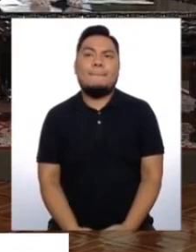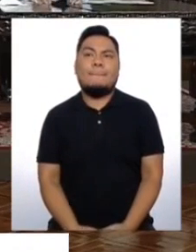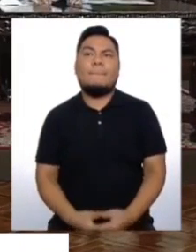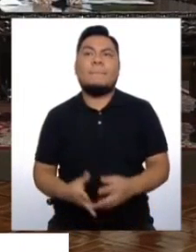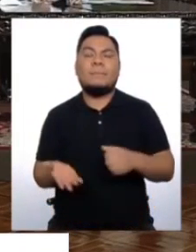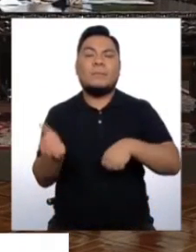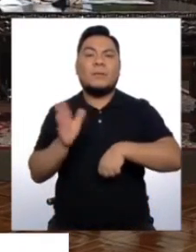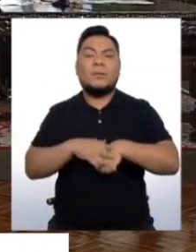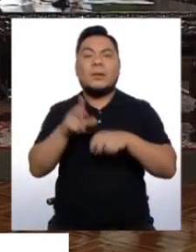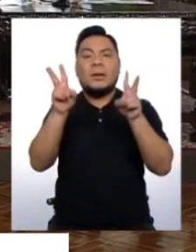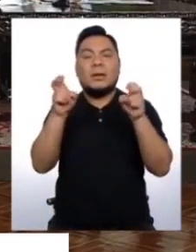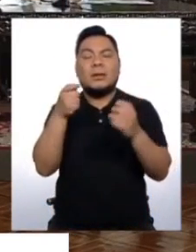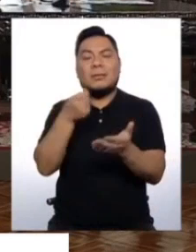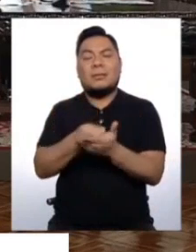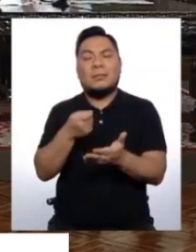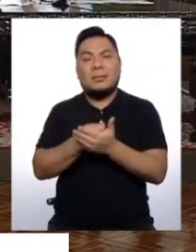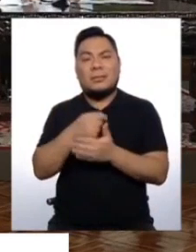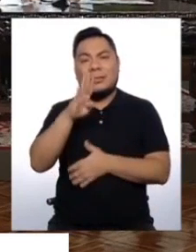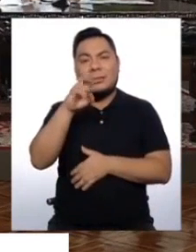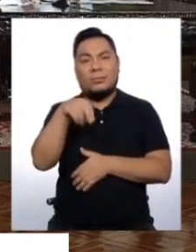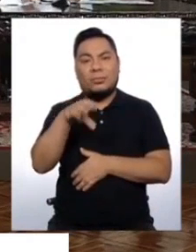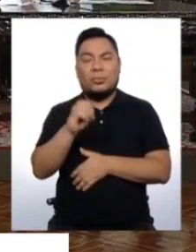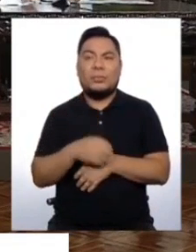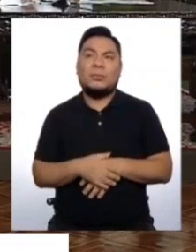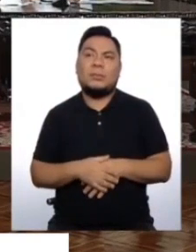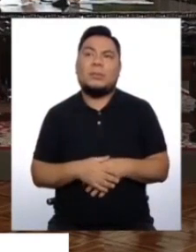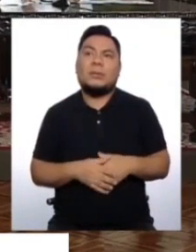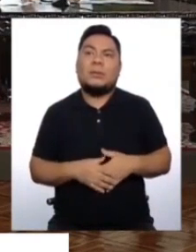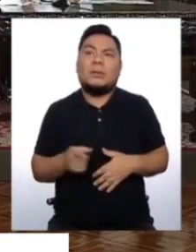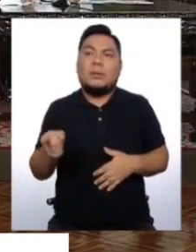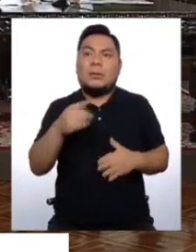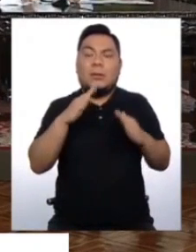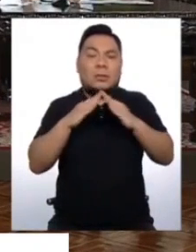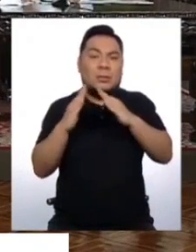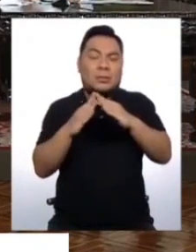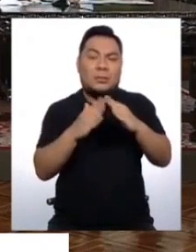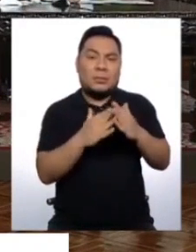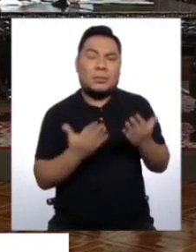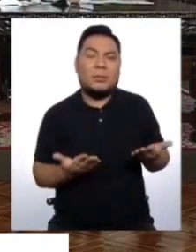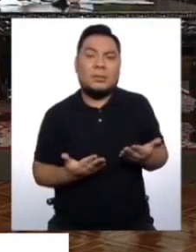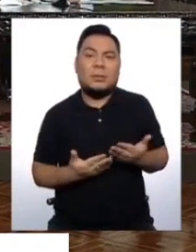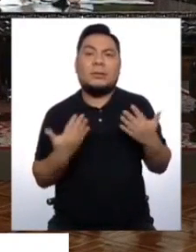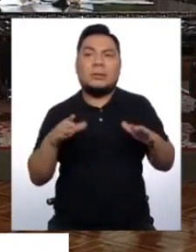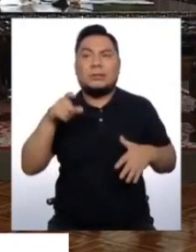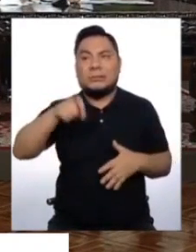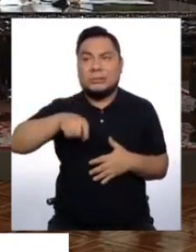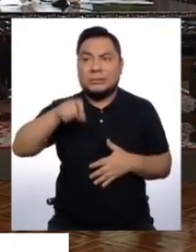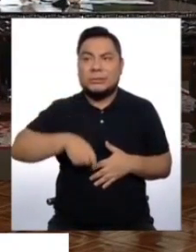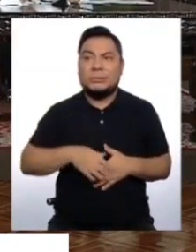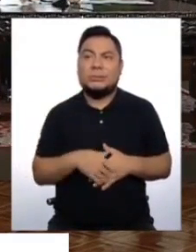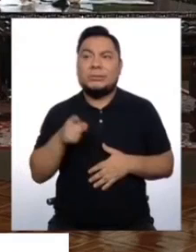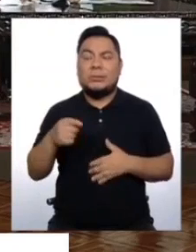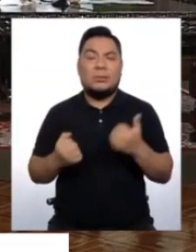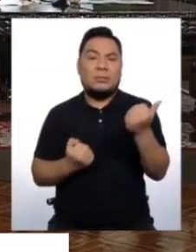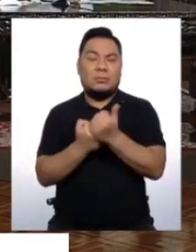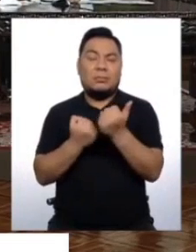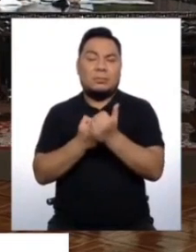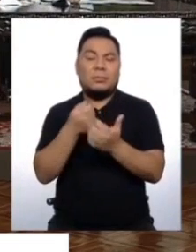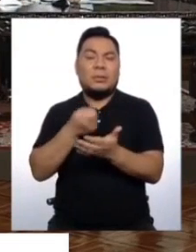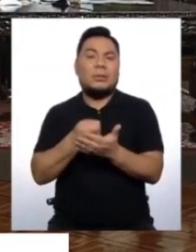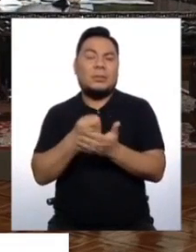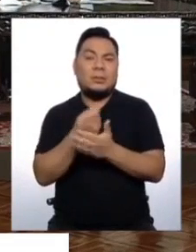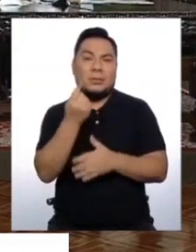Sobre el tema del bono a los hogares que requieren este apoyo